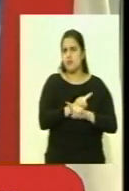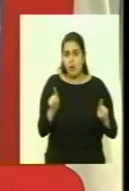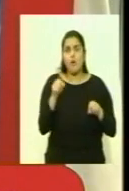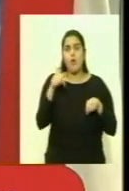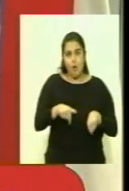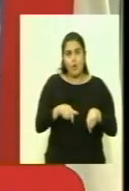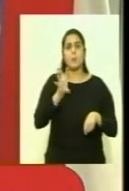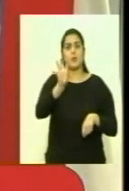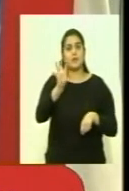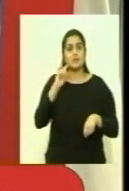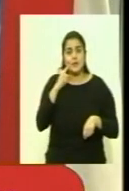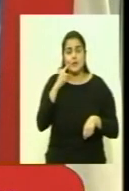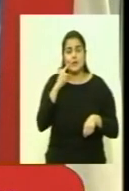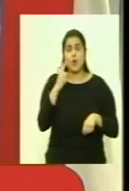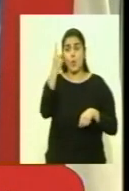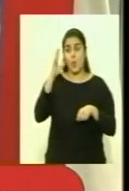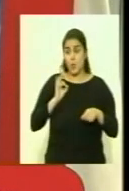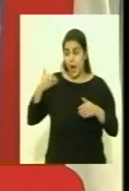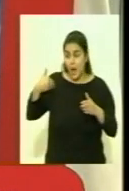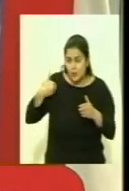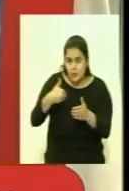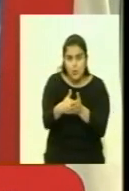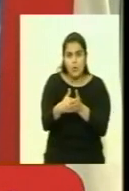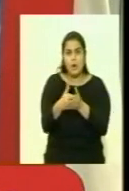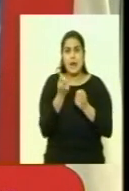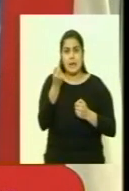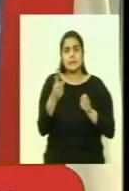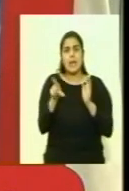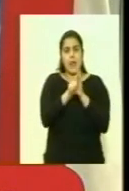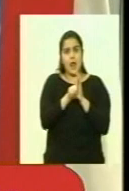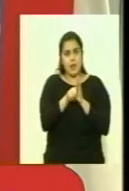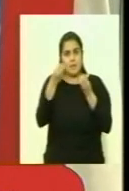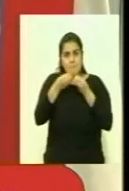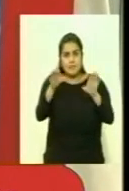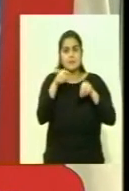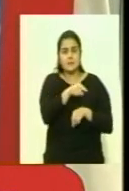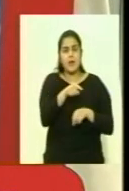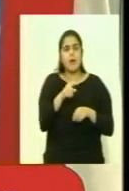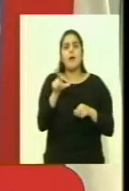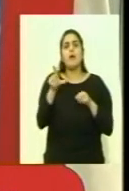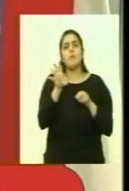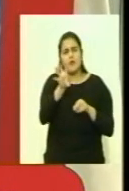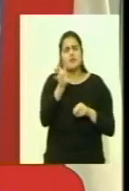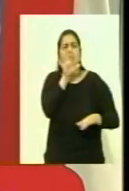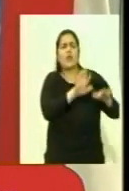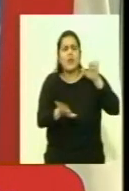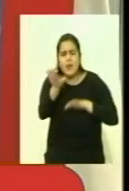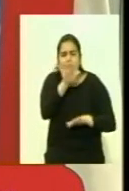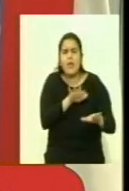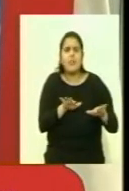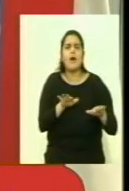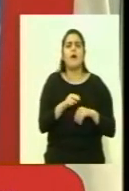la provincia, después de un año prácticamente de aplicación de esta ley, se encuentre ordenada, se